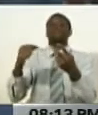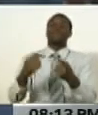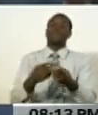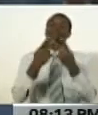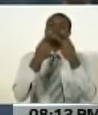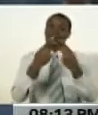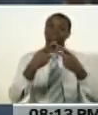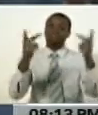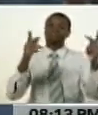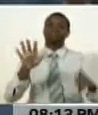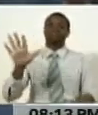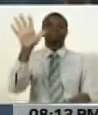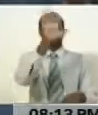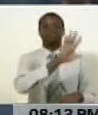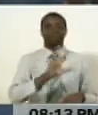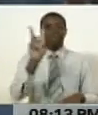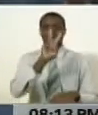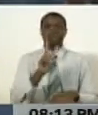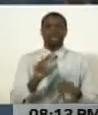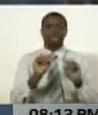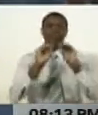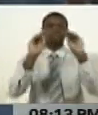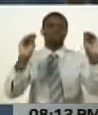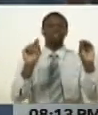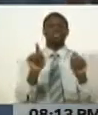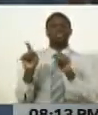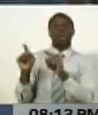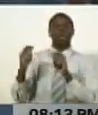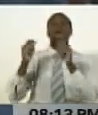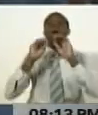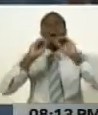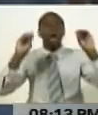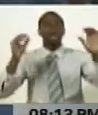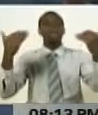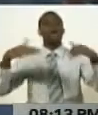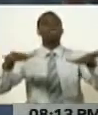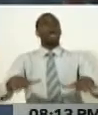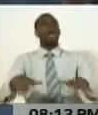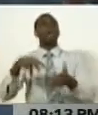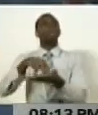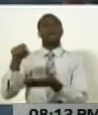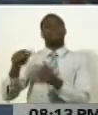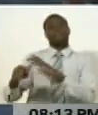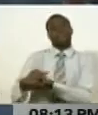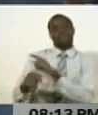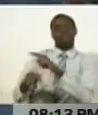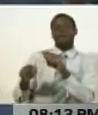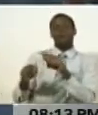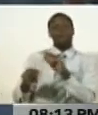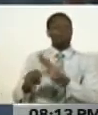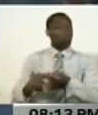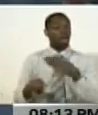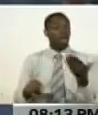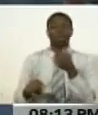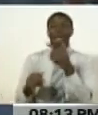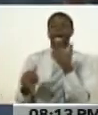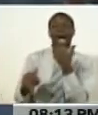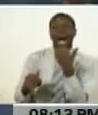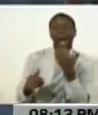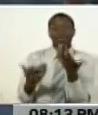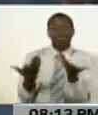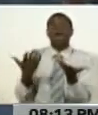el país y hacemos pues responsables a estos convocantes, ya que no hubo forma de que ellos